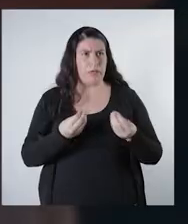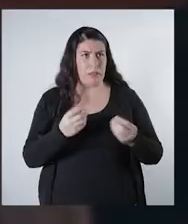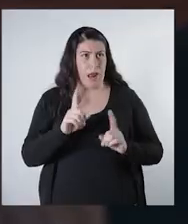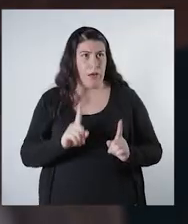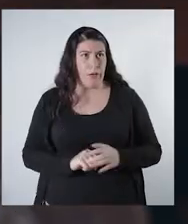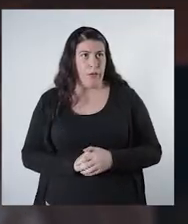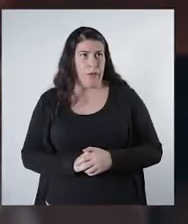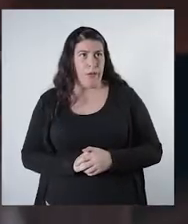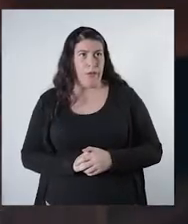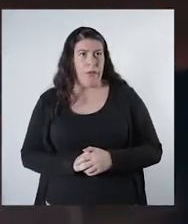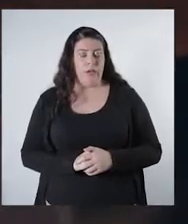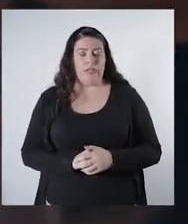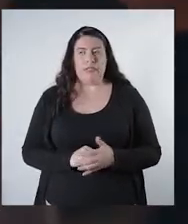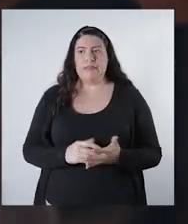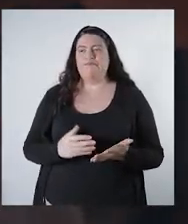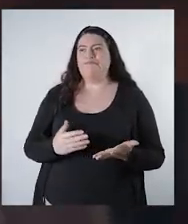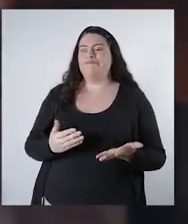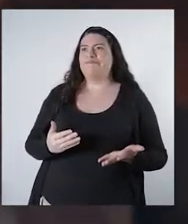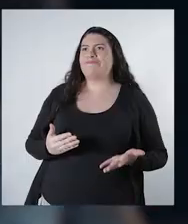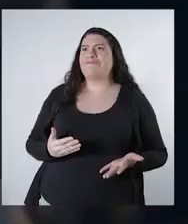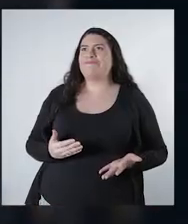¿Pasa algo, Margarita?